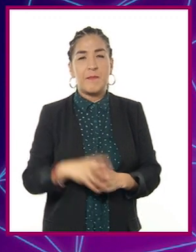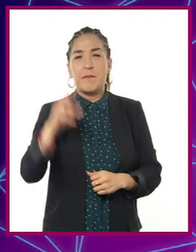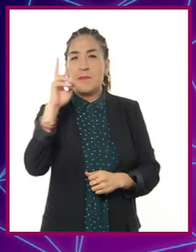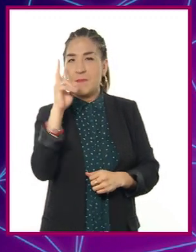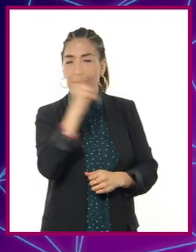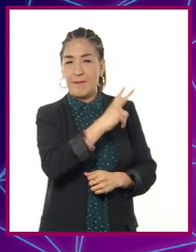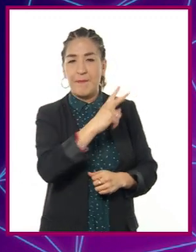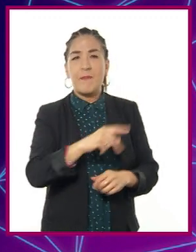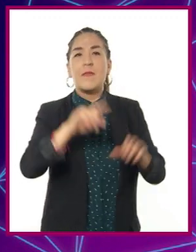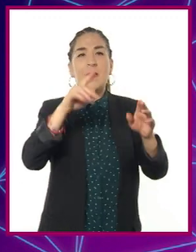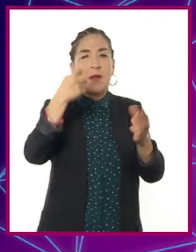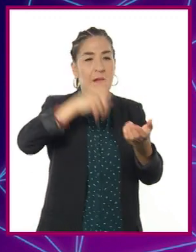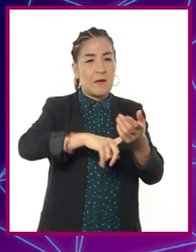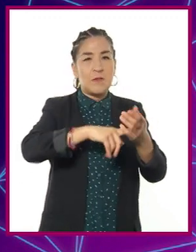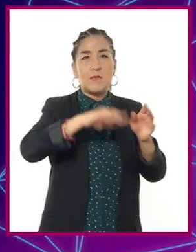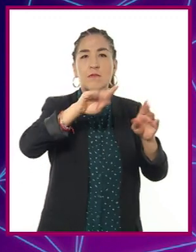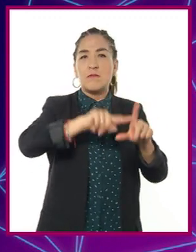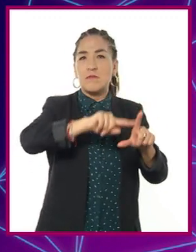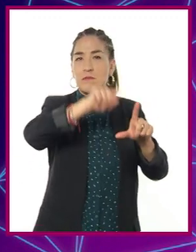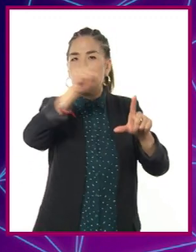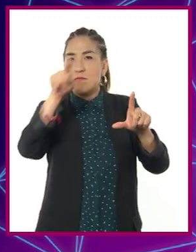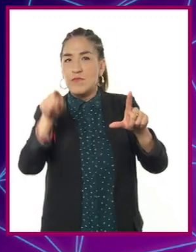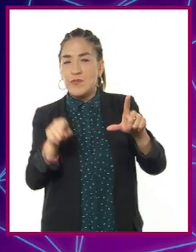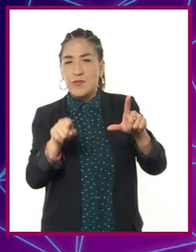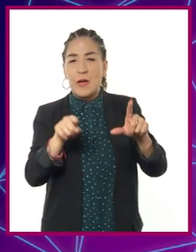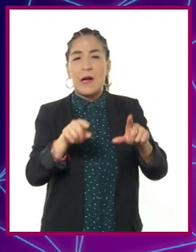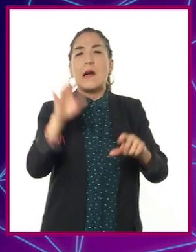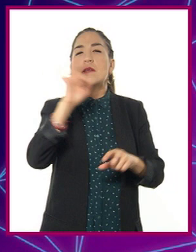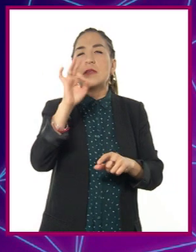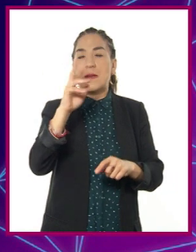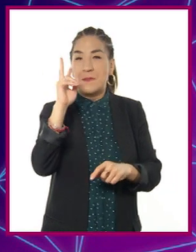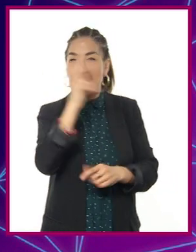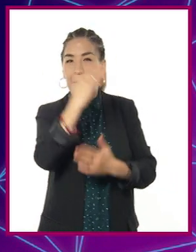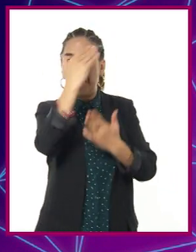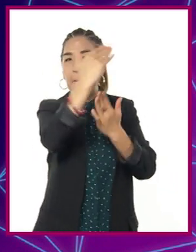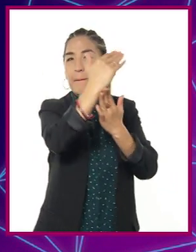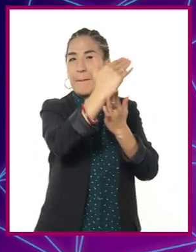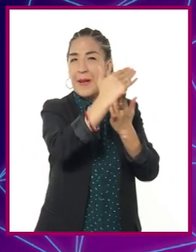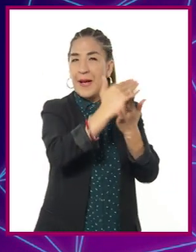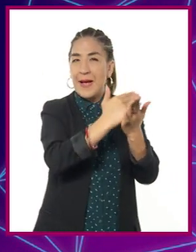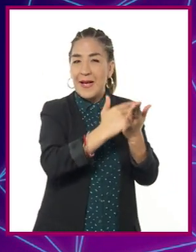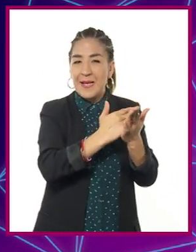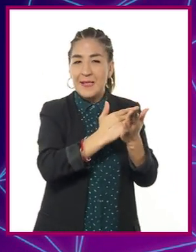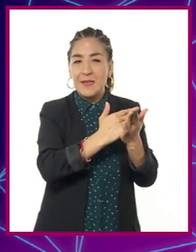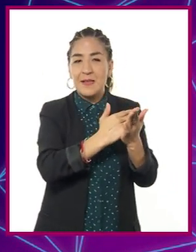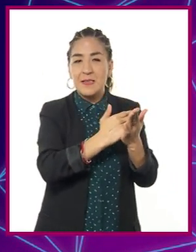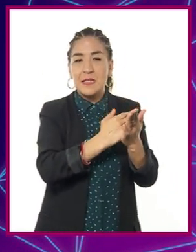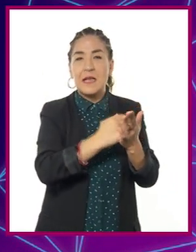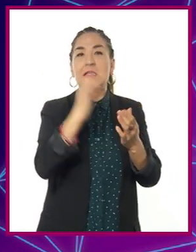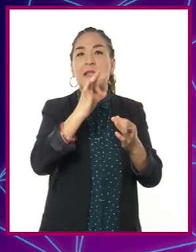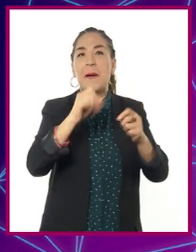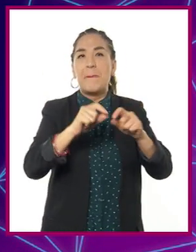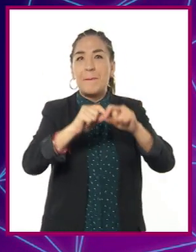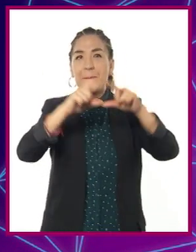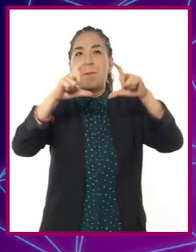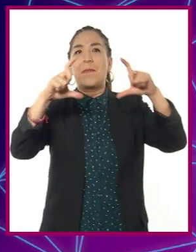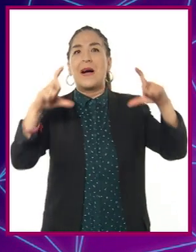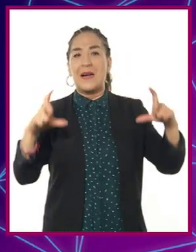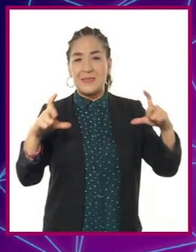Observen qué sucede si disminuyo o hago más grande el